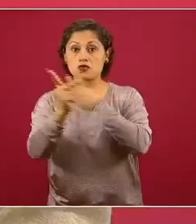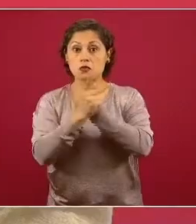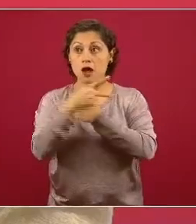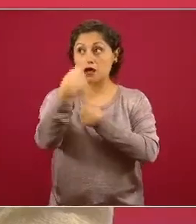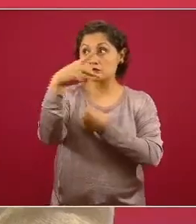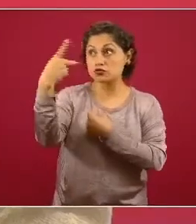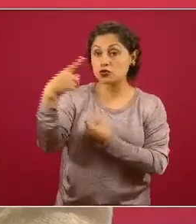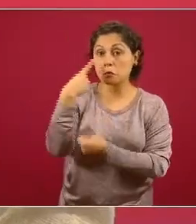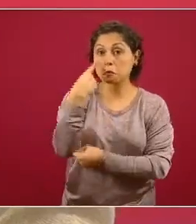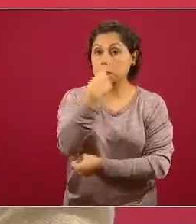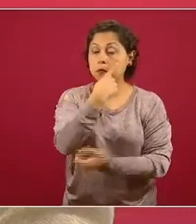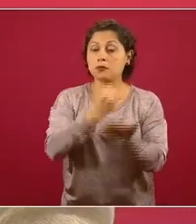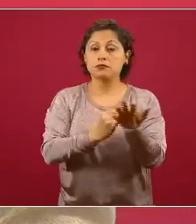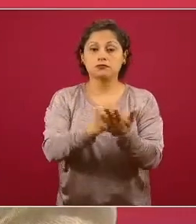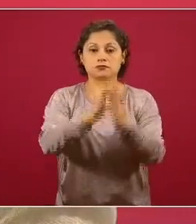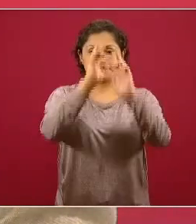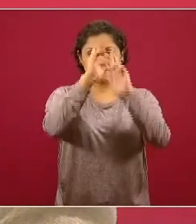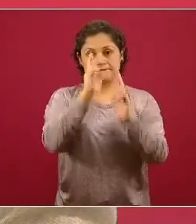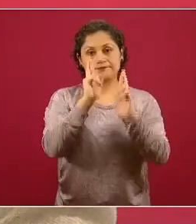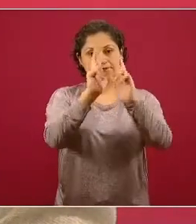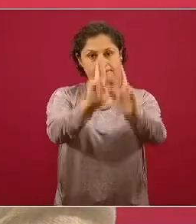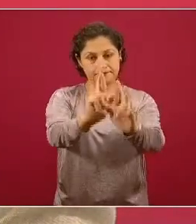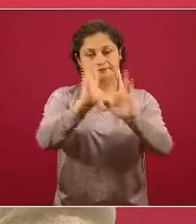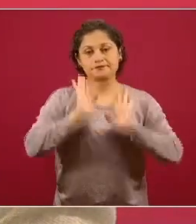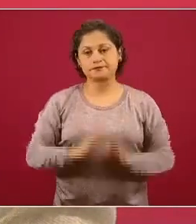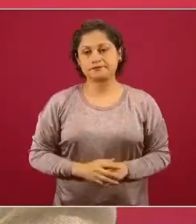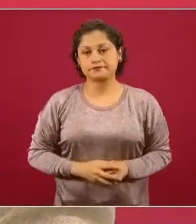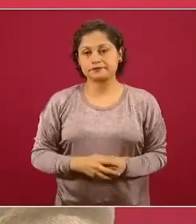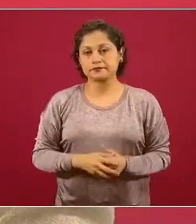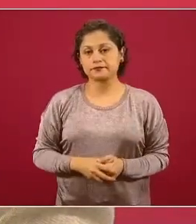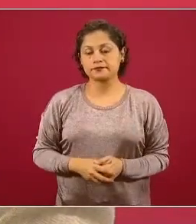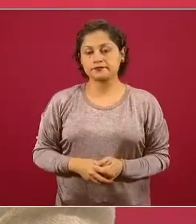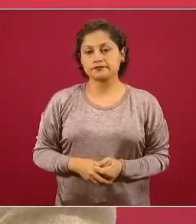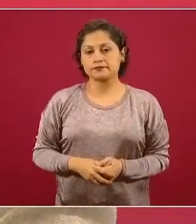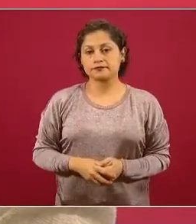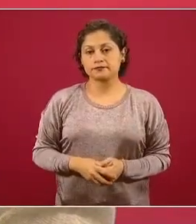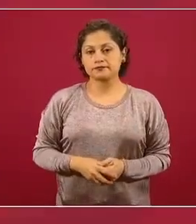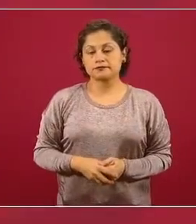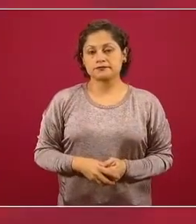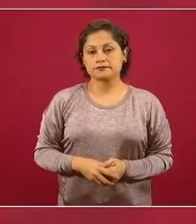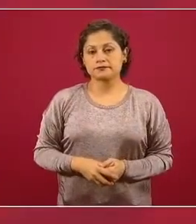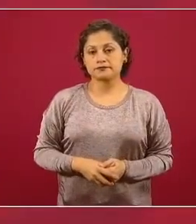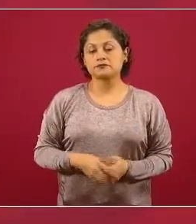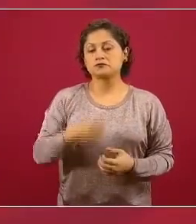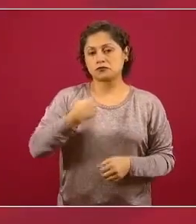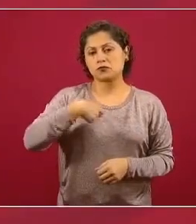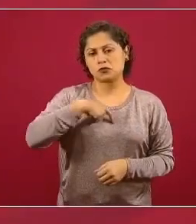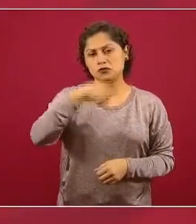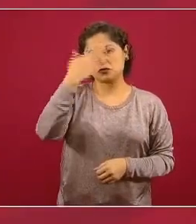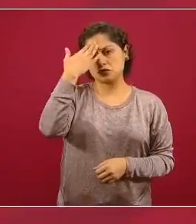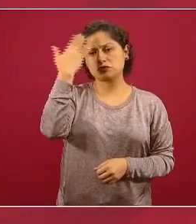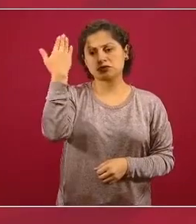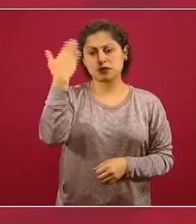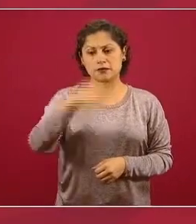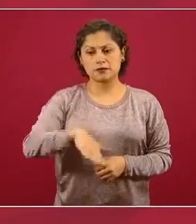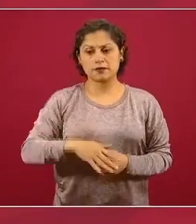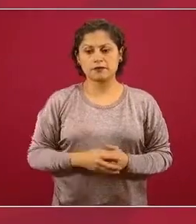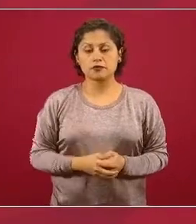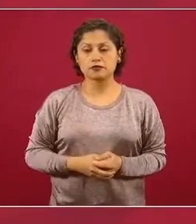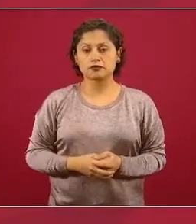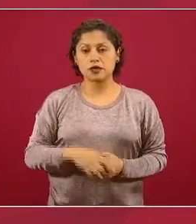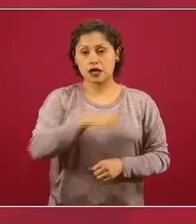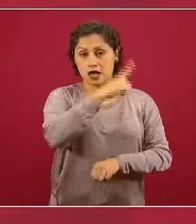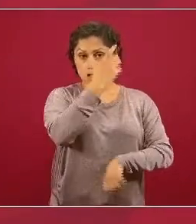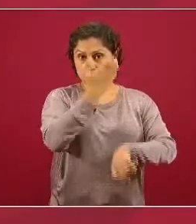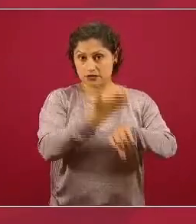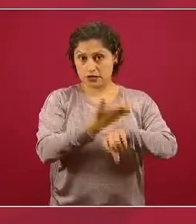Sí podemos destacar, porque también ha sido motivo de gran reconocimiento, la contribución que ha hecho Estados